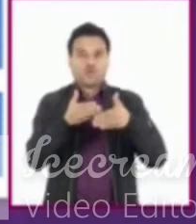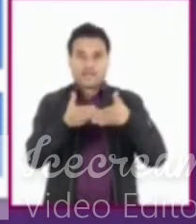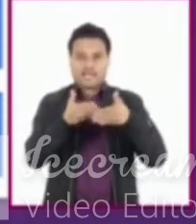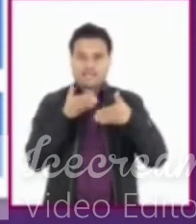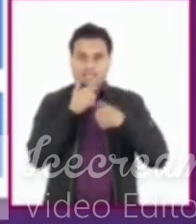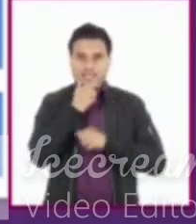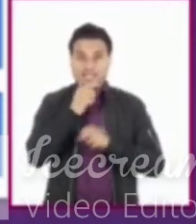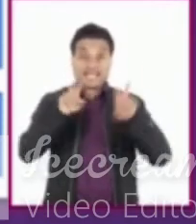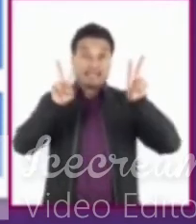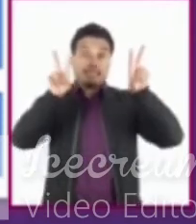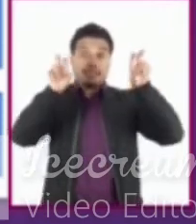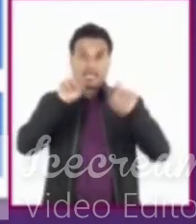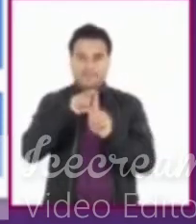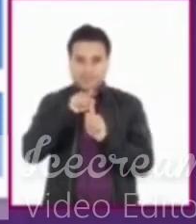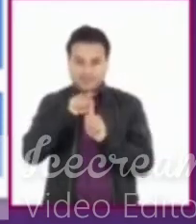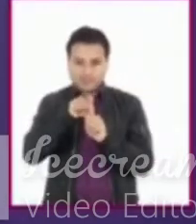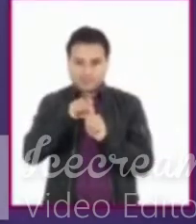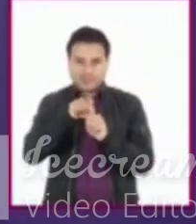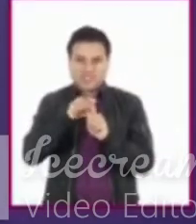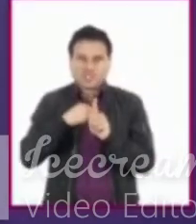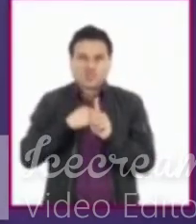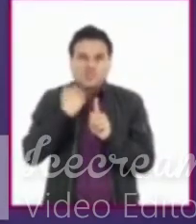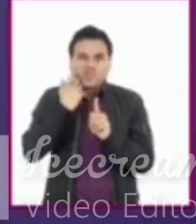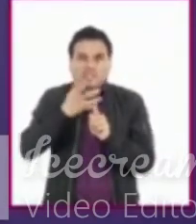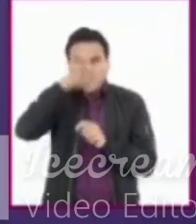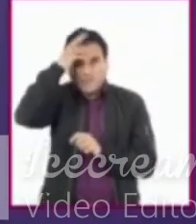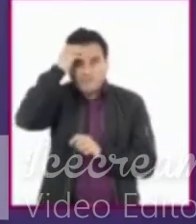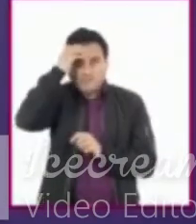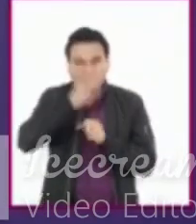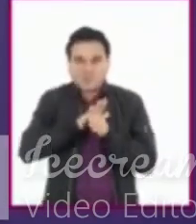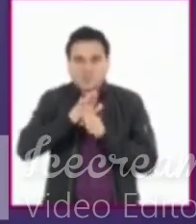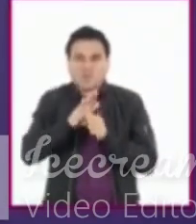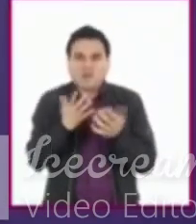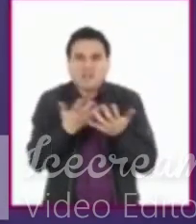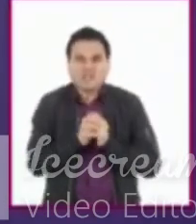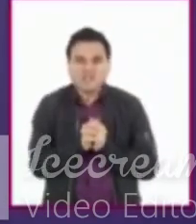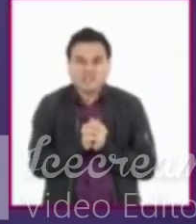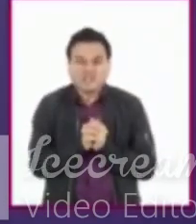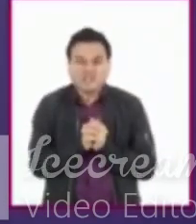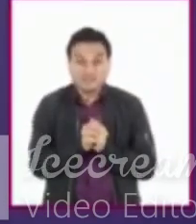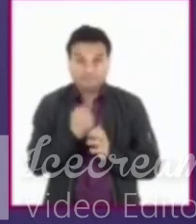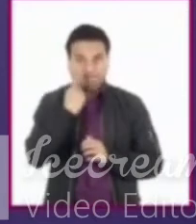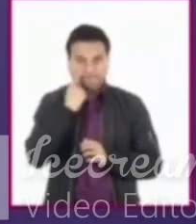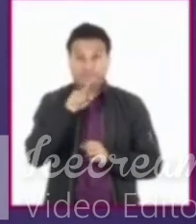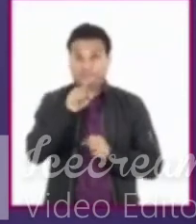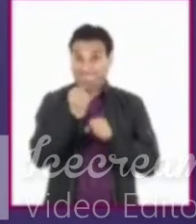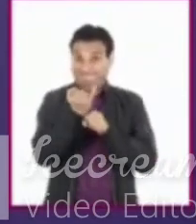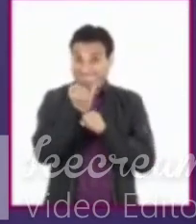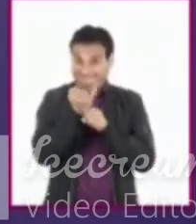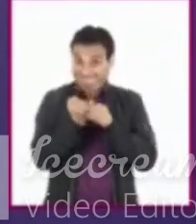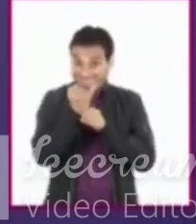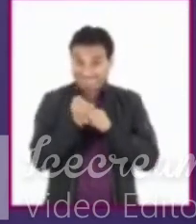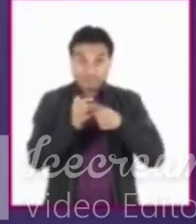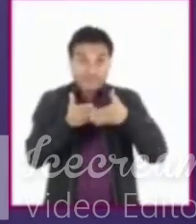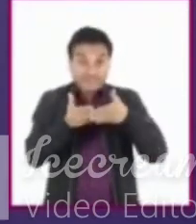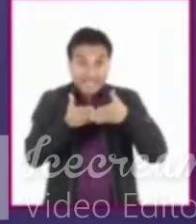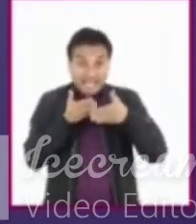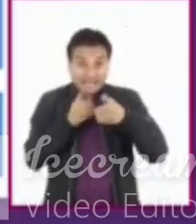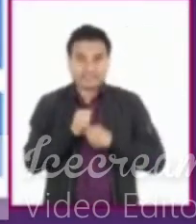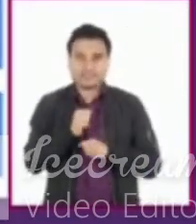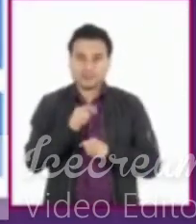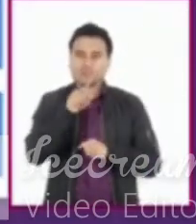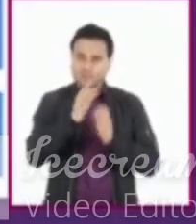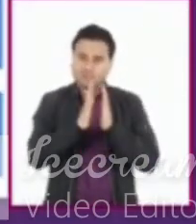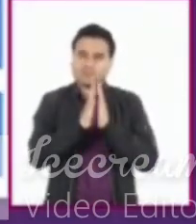saber sobre él. Déjame aclarar que es muy importante que al buscar información lo hagas en